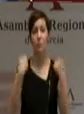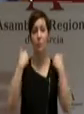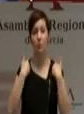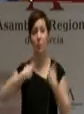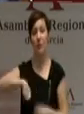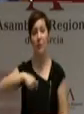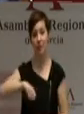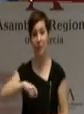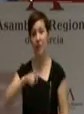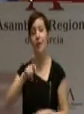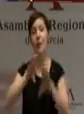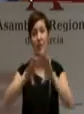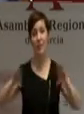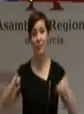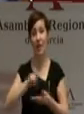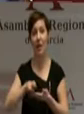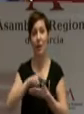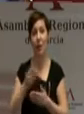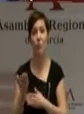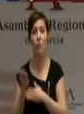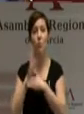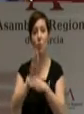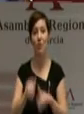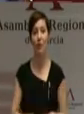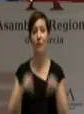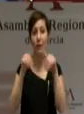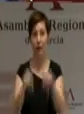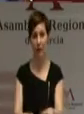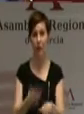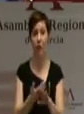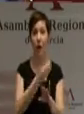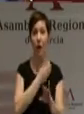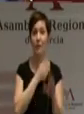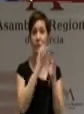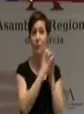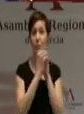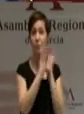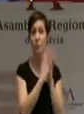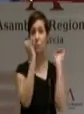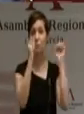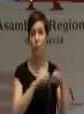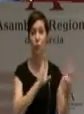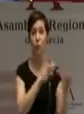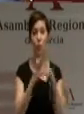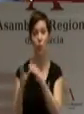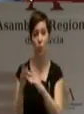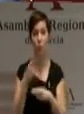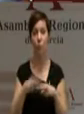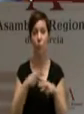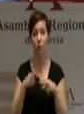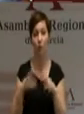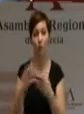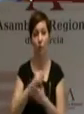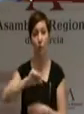Regional proponer un candidato previa consulta con los representantes de los grupos políticos que tienen presencia en la